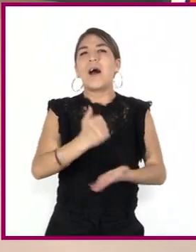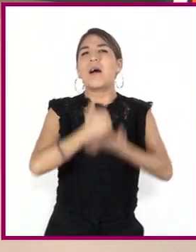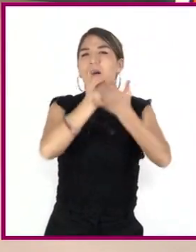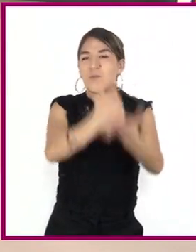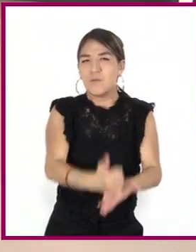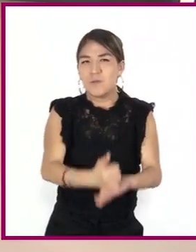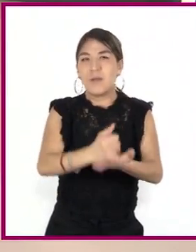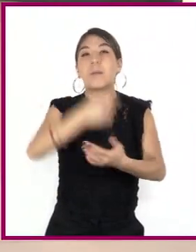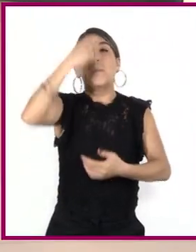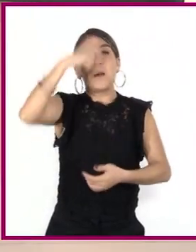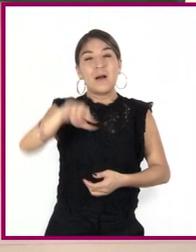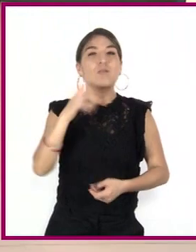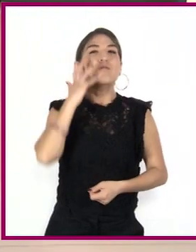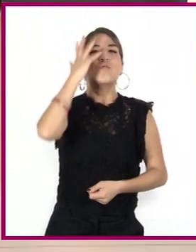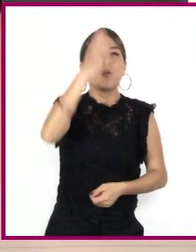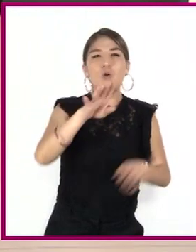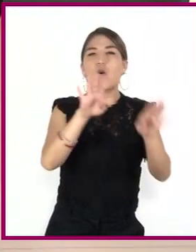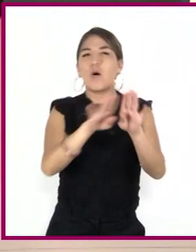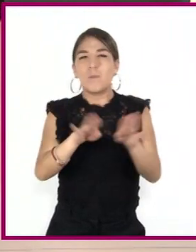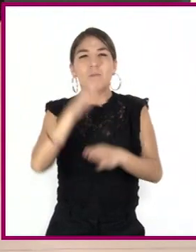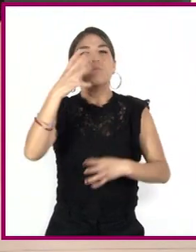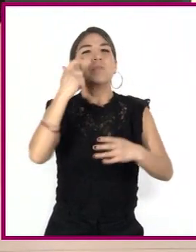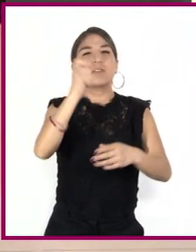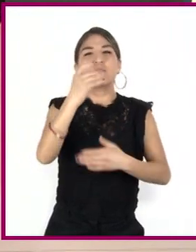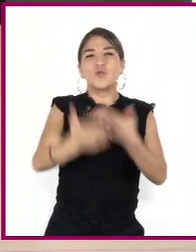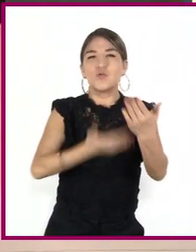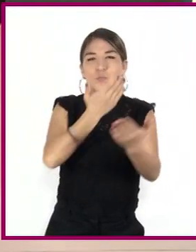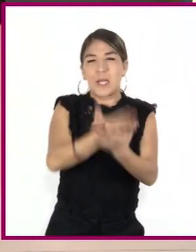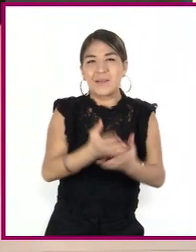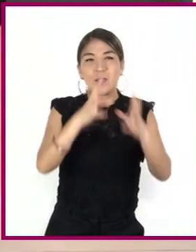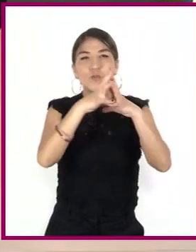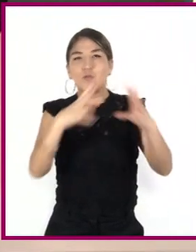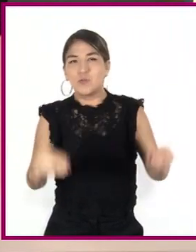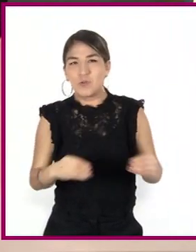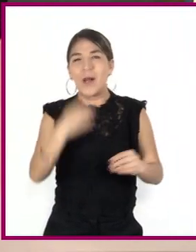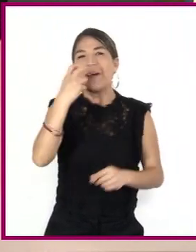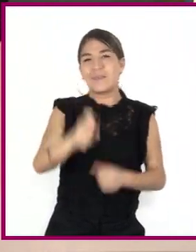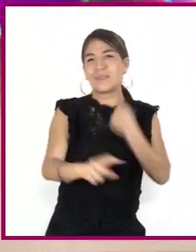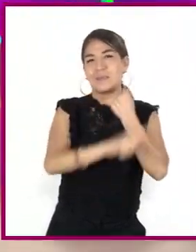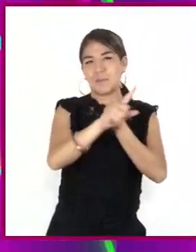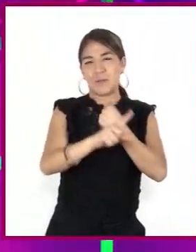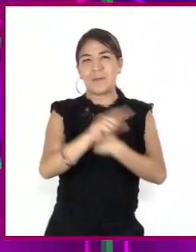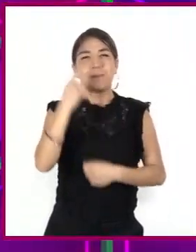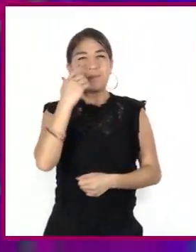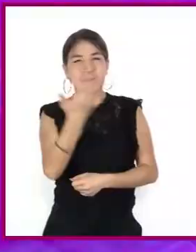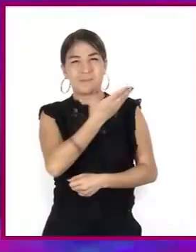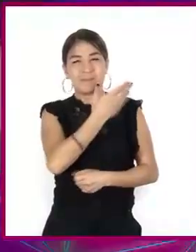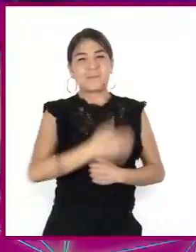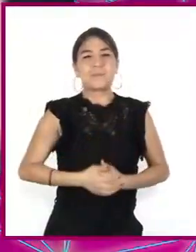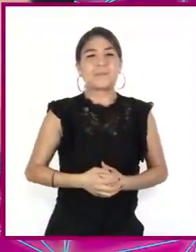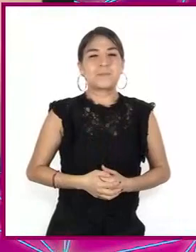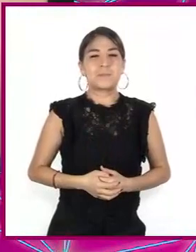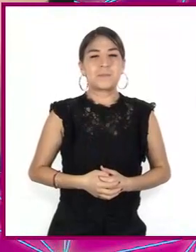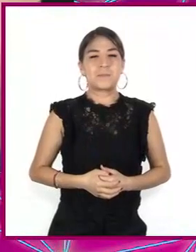ayudar más a plantear soluciones a nuestro problema técnico. ¡Adelante!